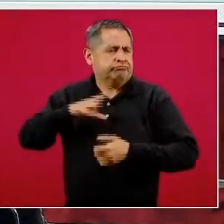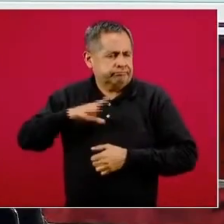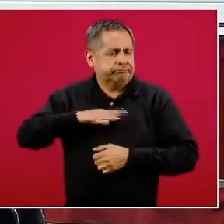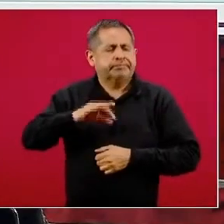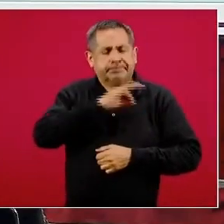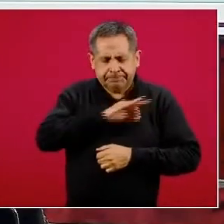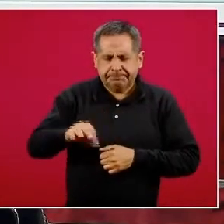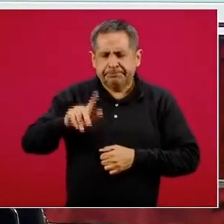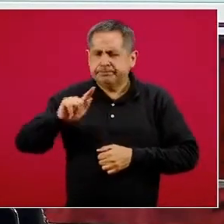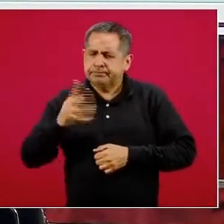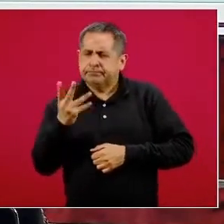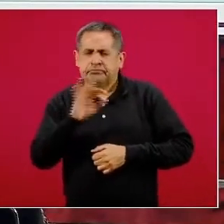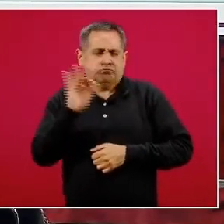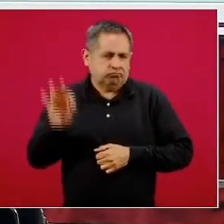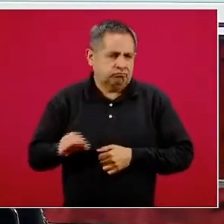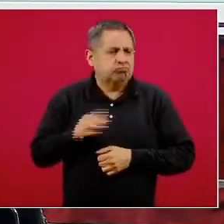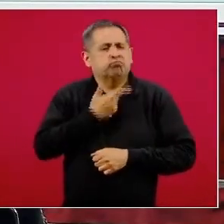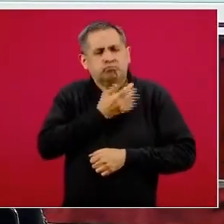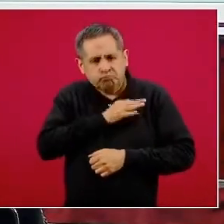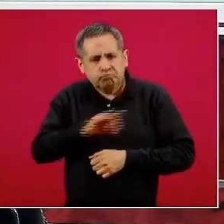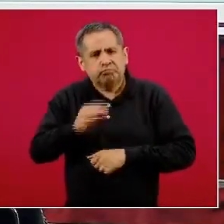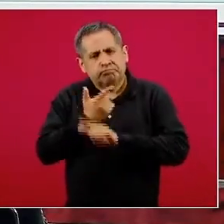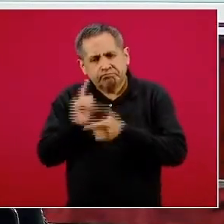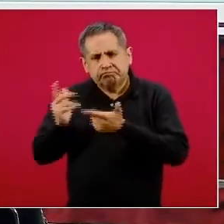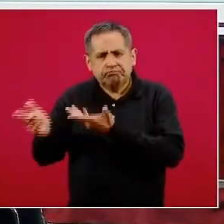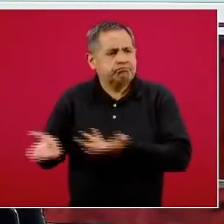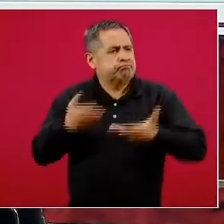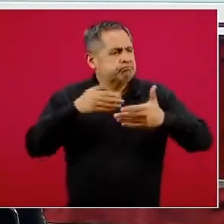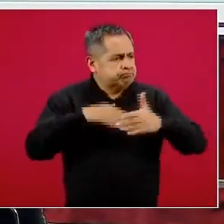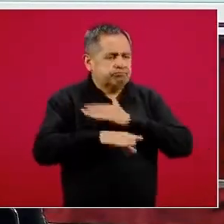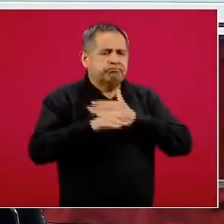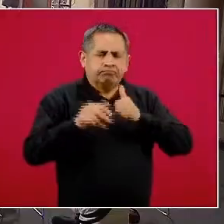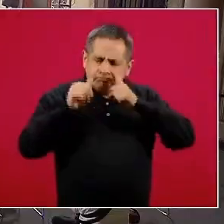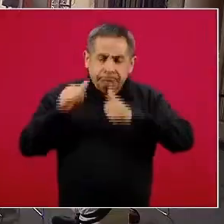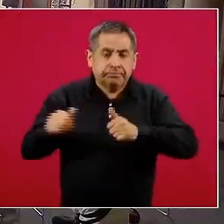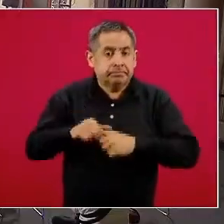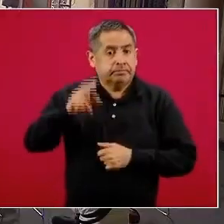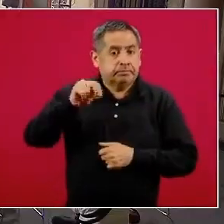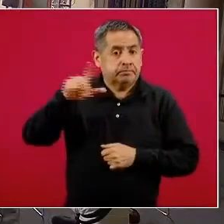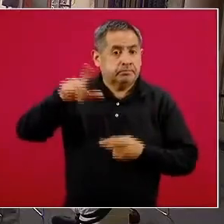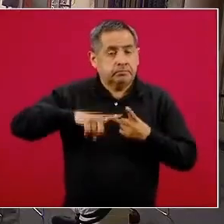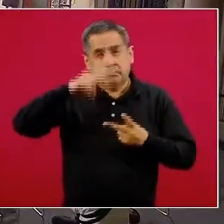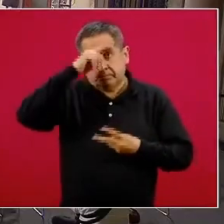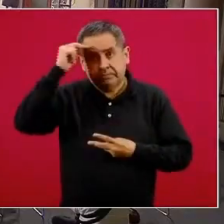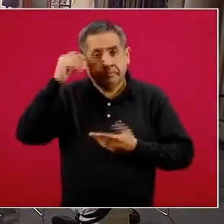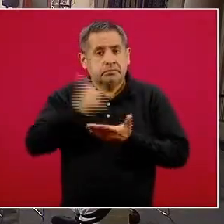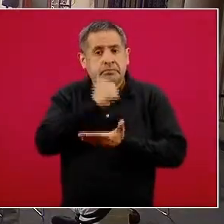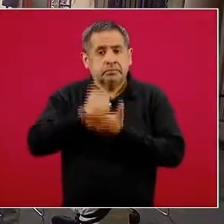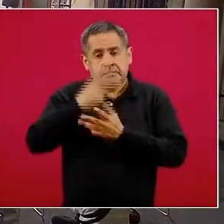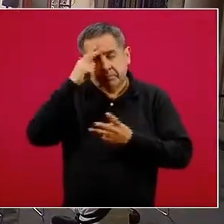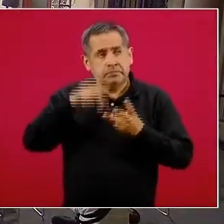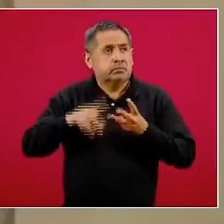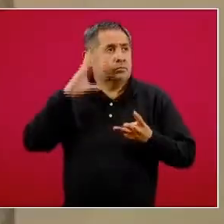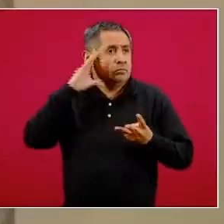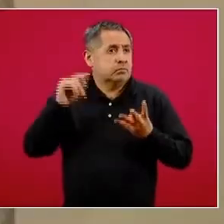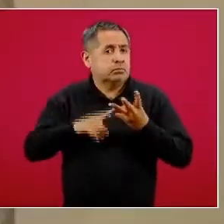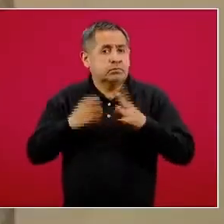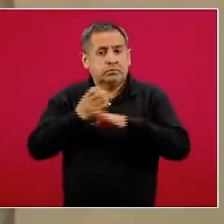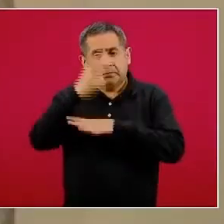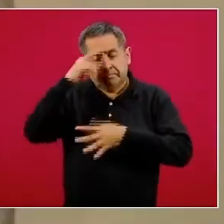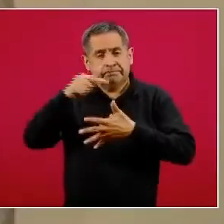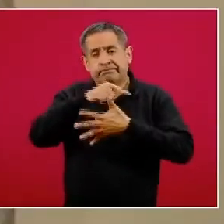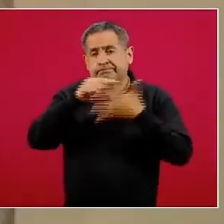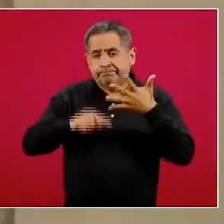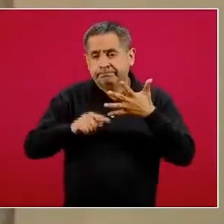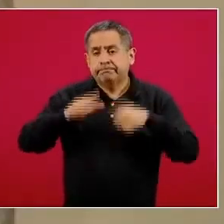hay disponibles para estos efectos en nuestro país. Nuevo León, Nayarit, Ciudad de México, Colima y el Estado de México son